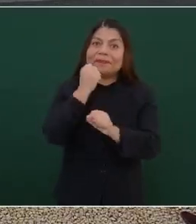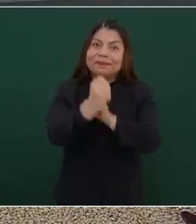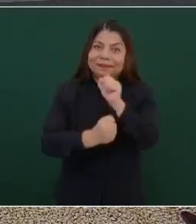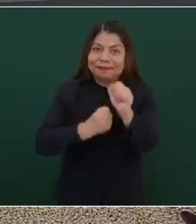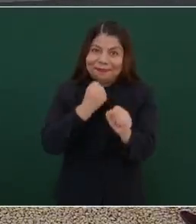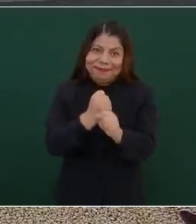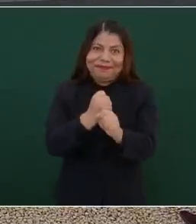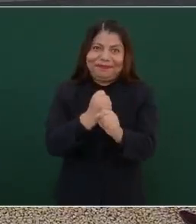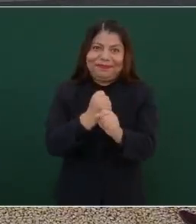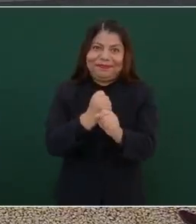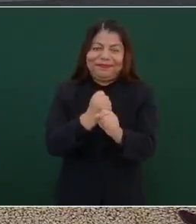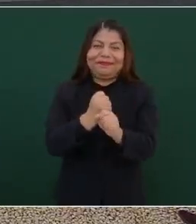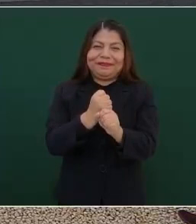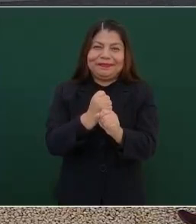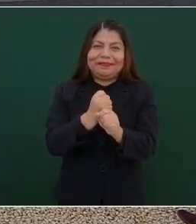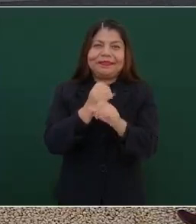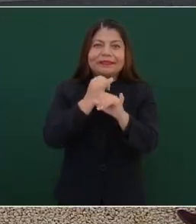esto.